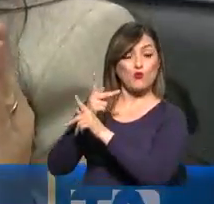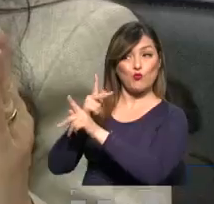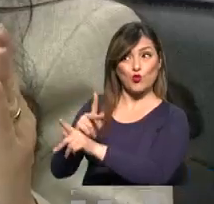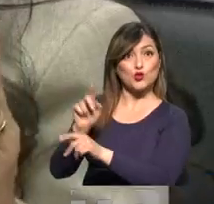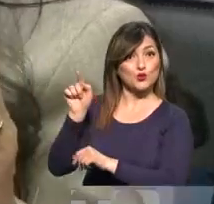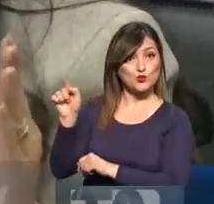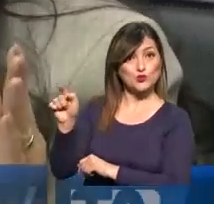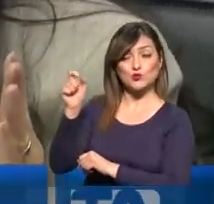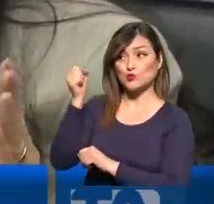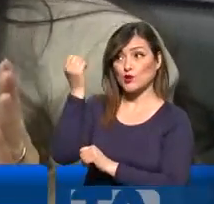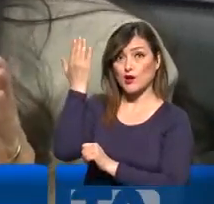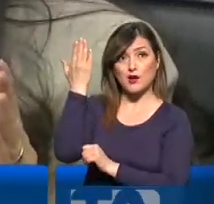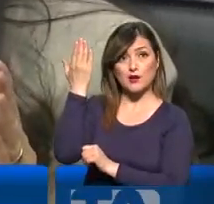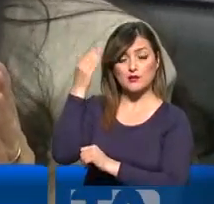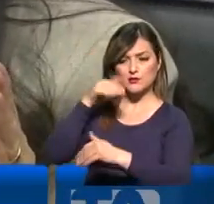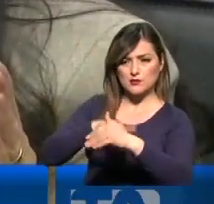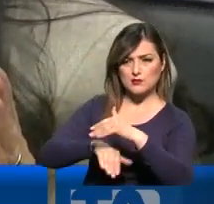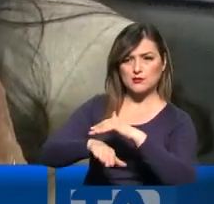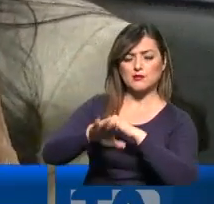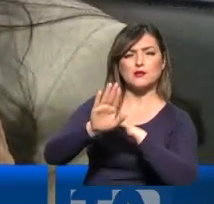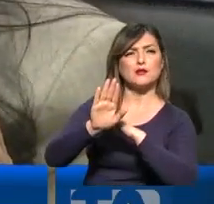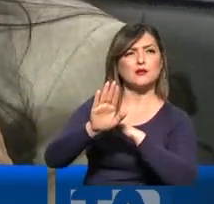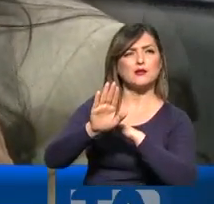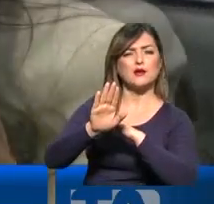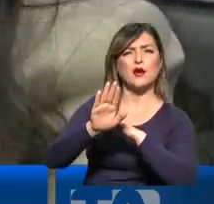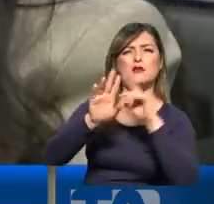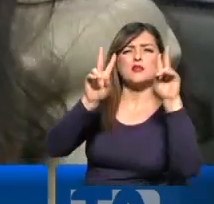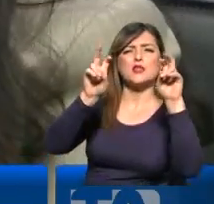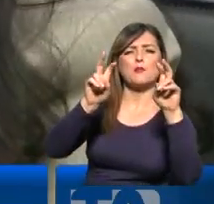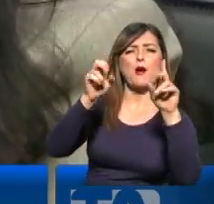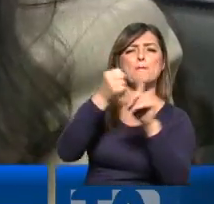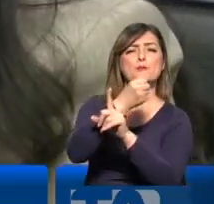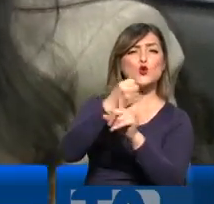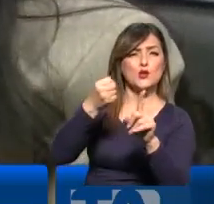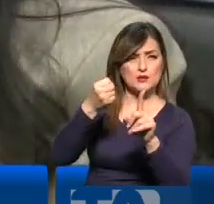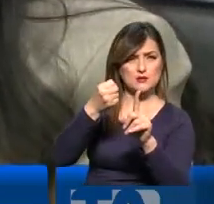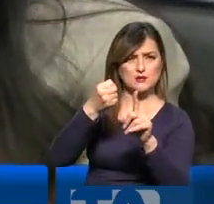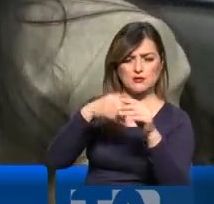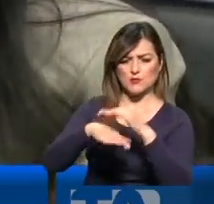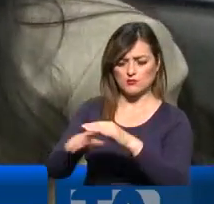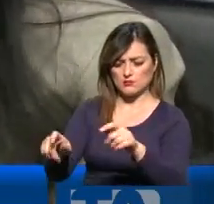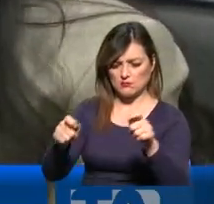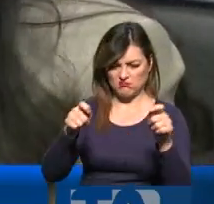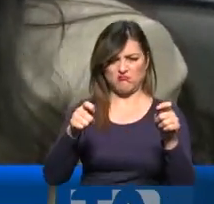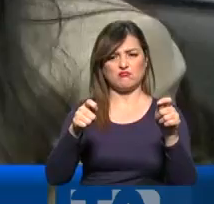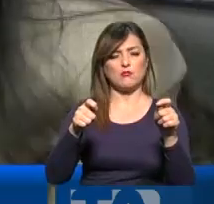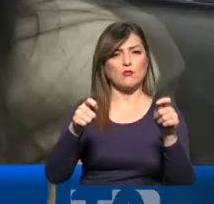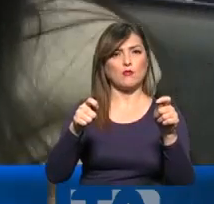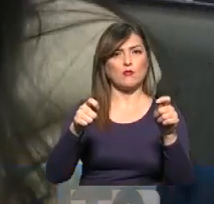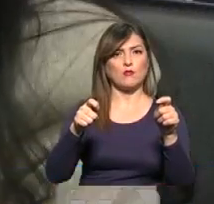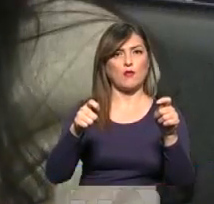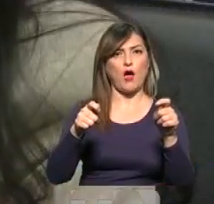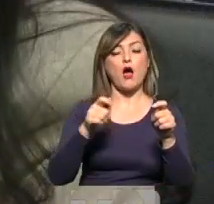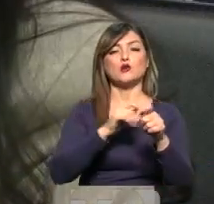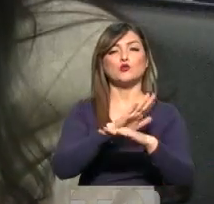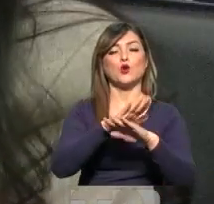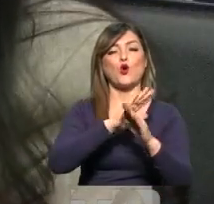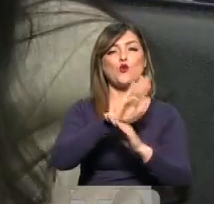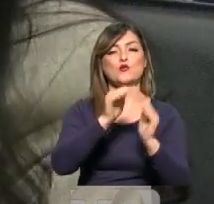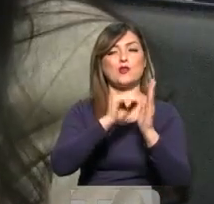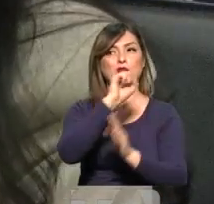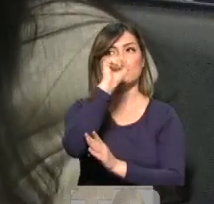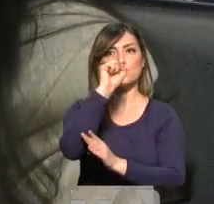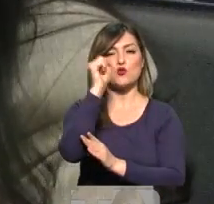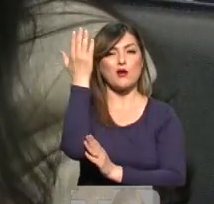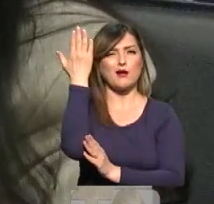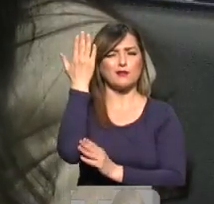de protección que se ingresa como materia de violencia. Este acto es irregular. El segundo caso